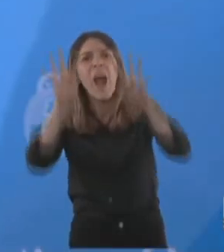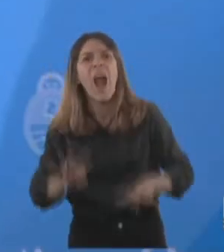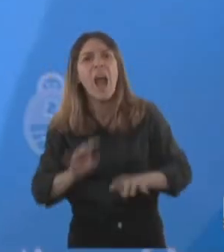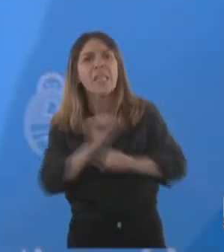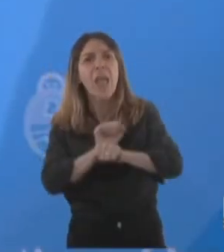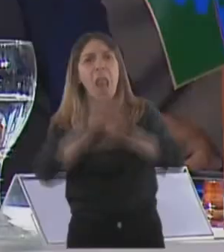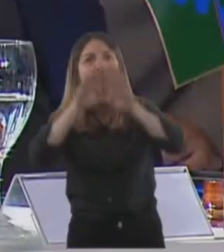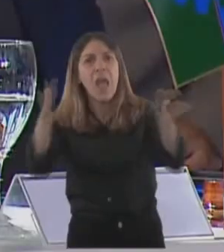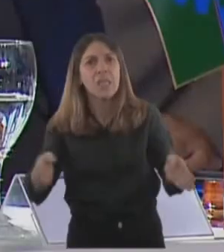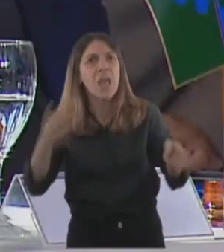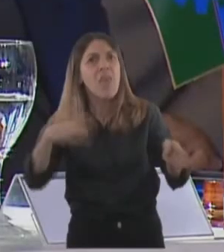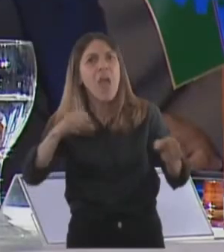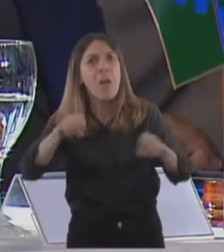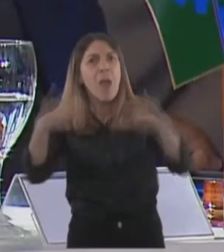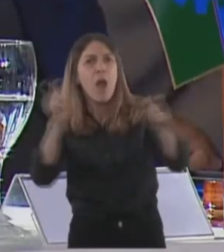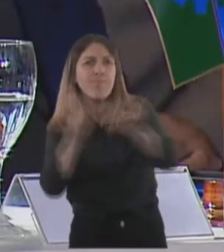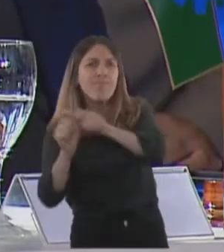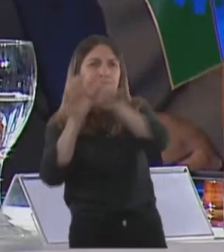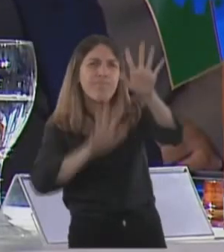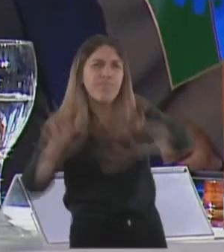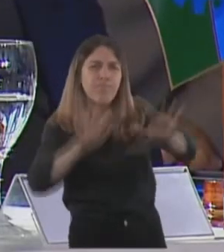Mejorarlo, darle suficiencia